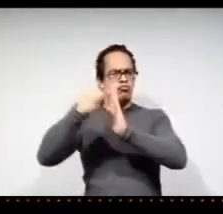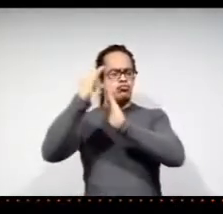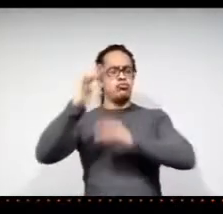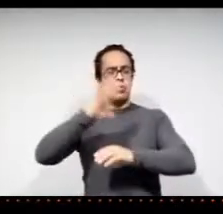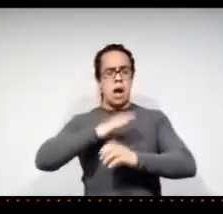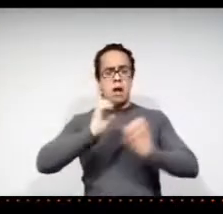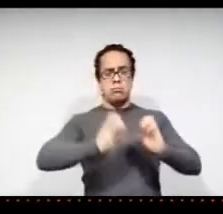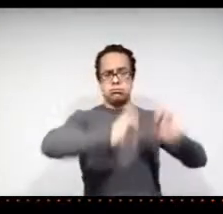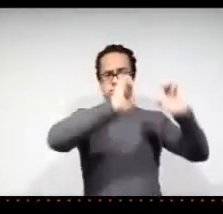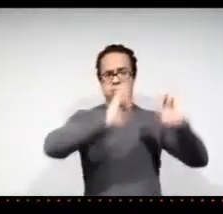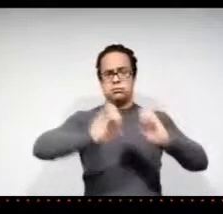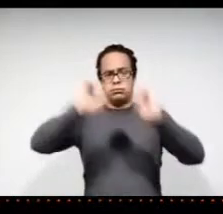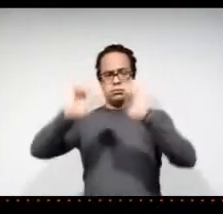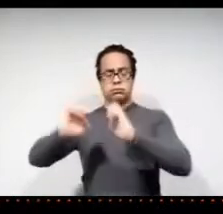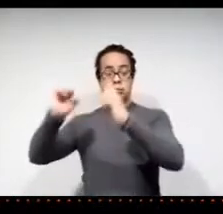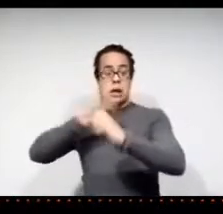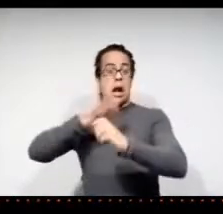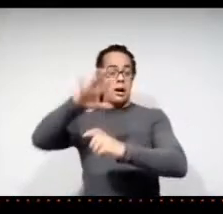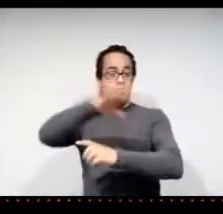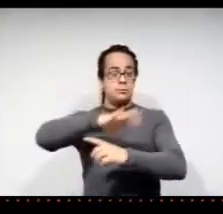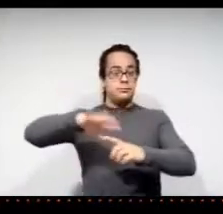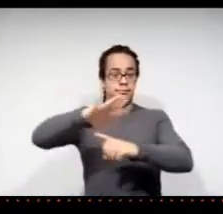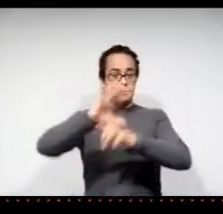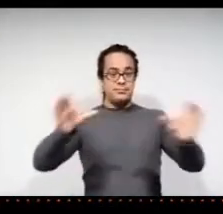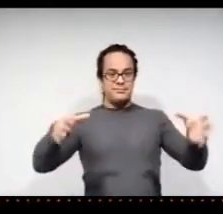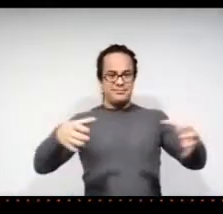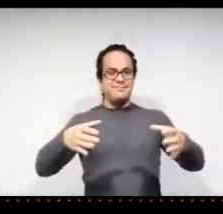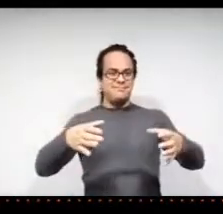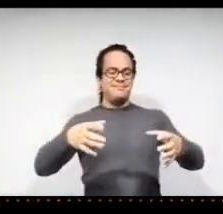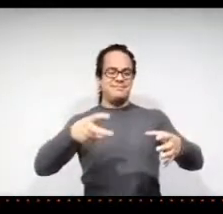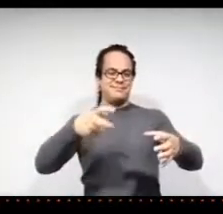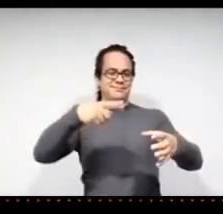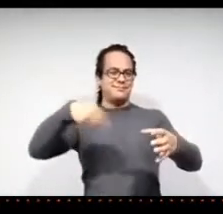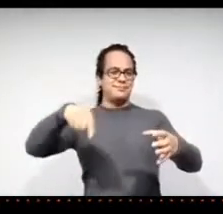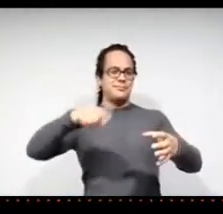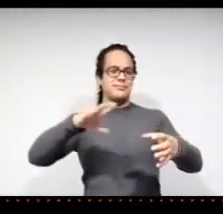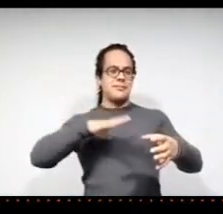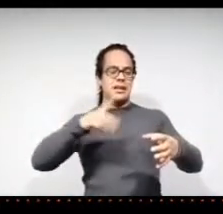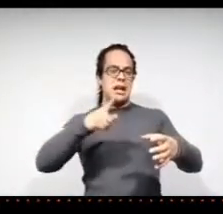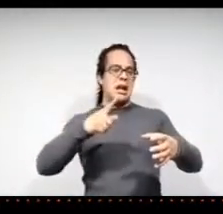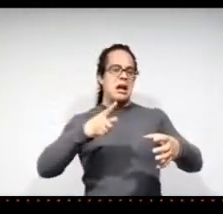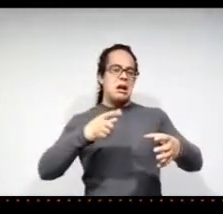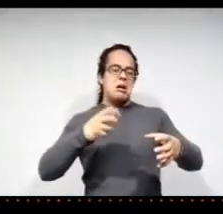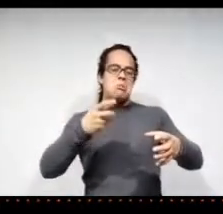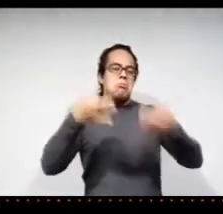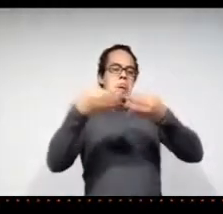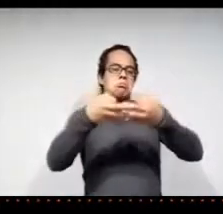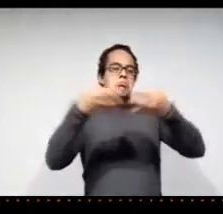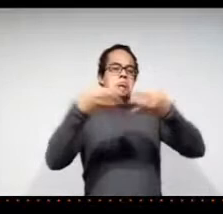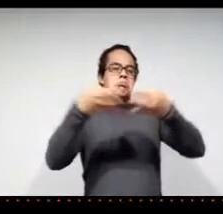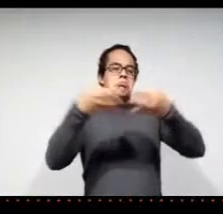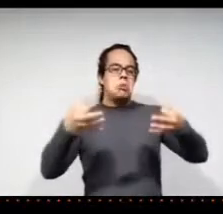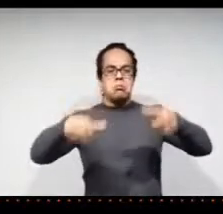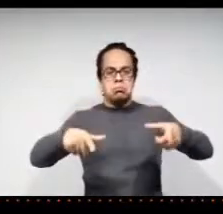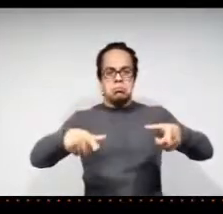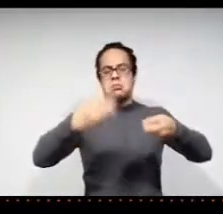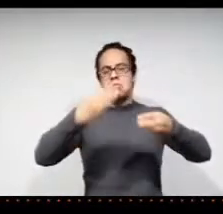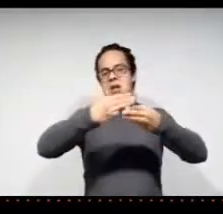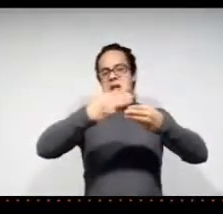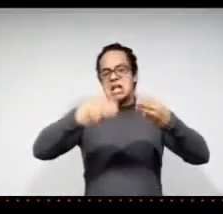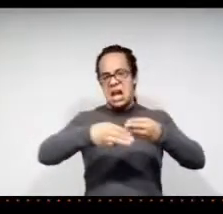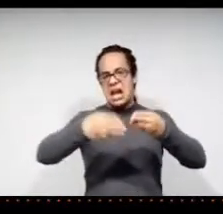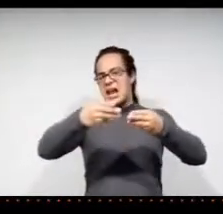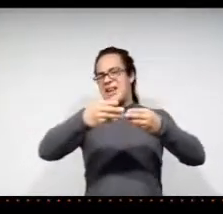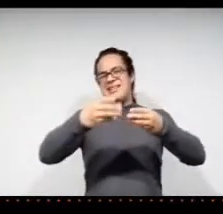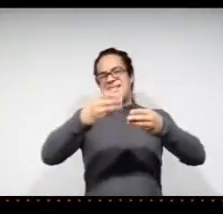son, ¿cómo se llama? Esta cuestión de propiedad, recursos de la humanidad, de la UNESCO,